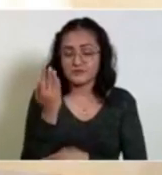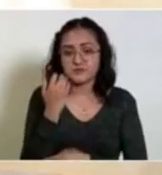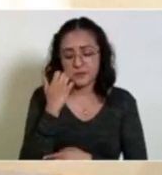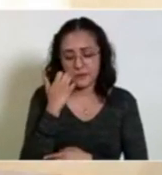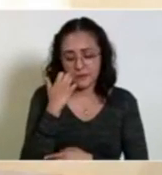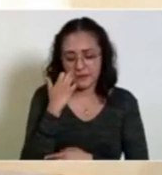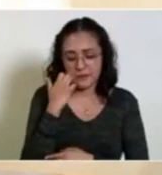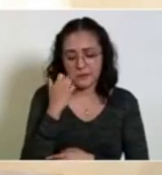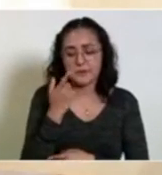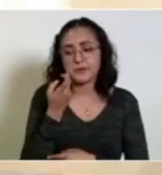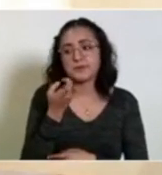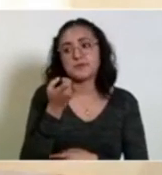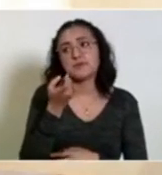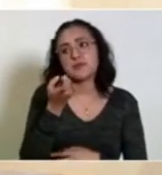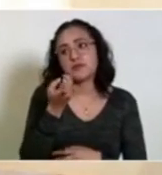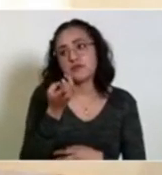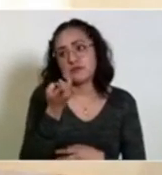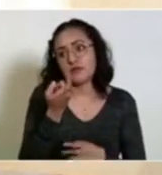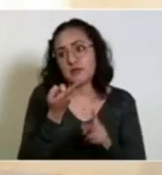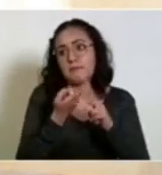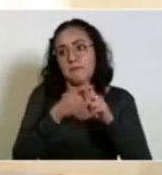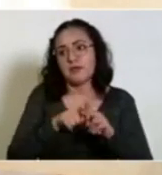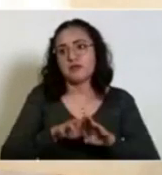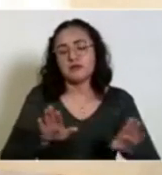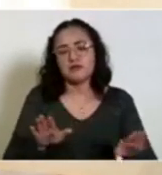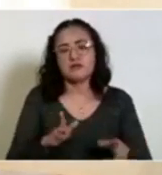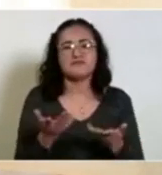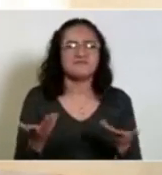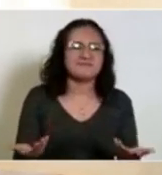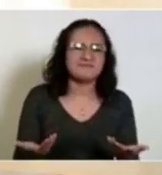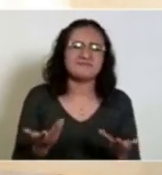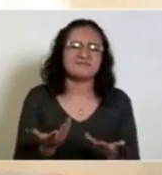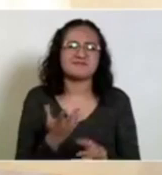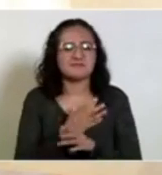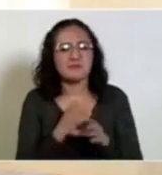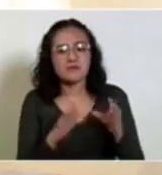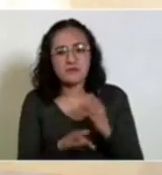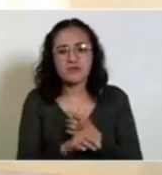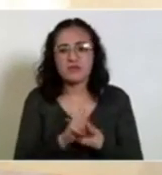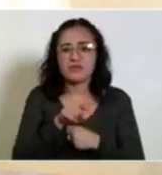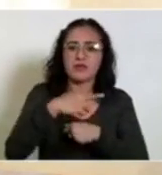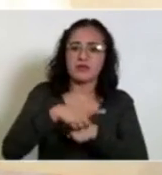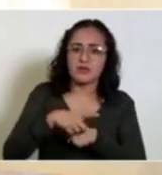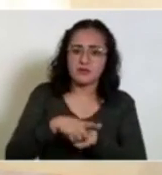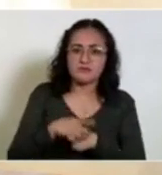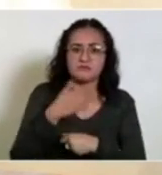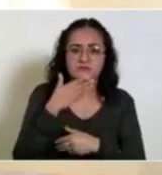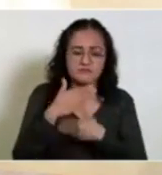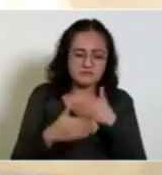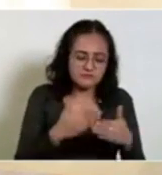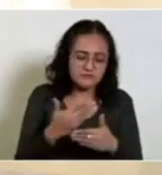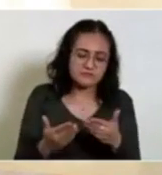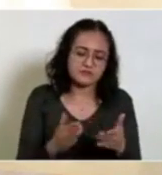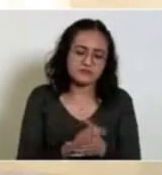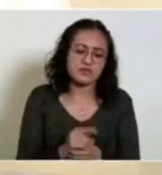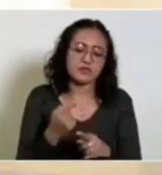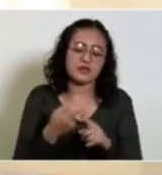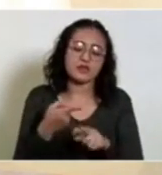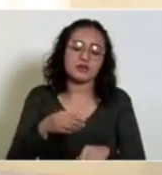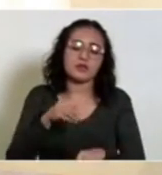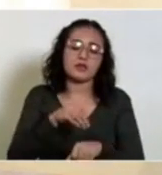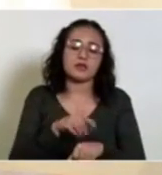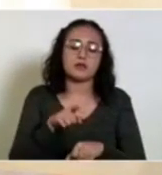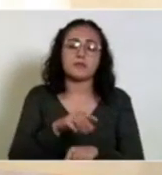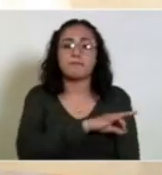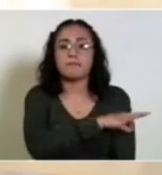y ahí empezar circunstancias que dañarían la buena marcha de la aplicación